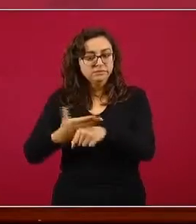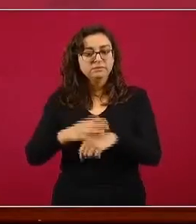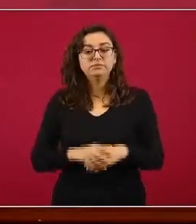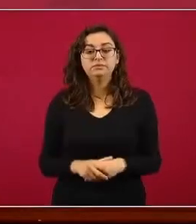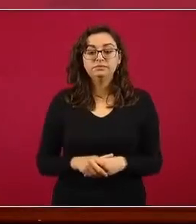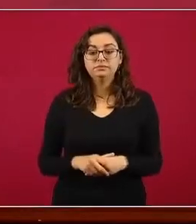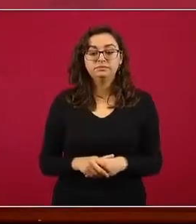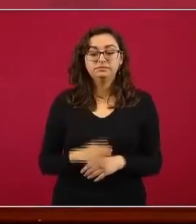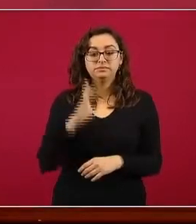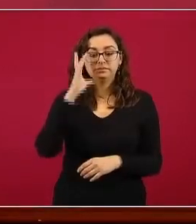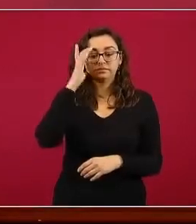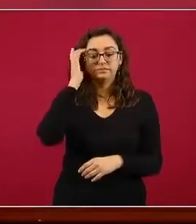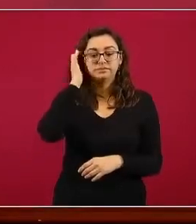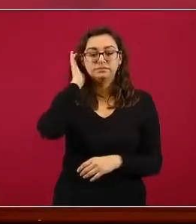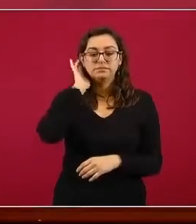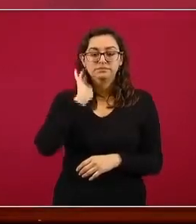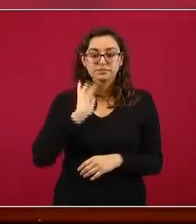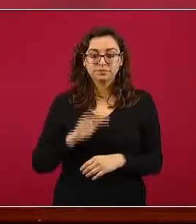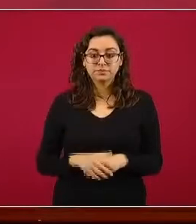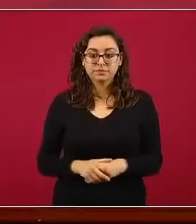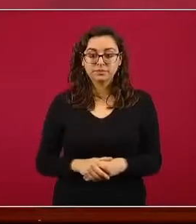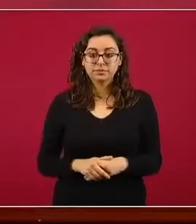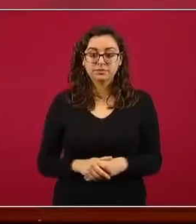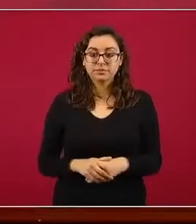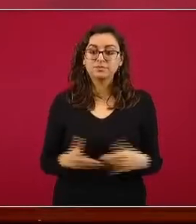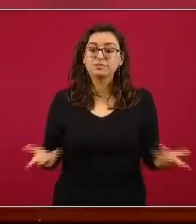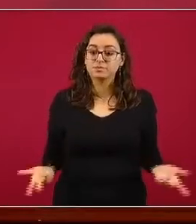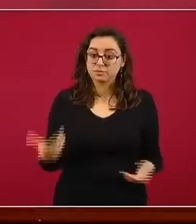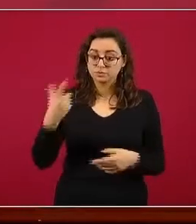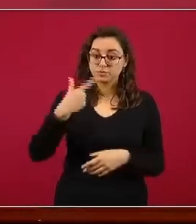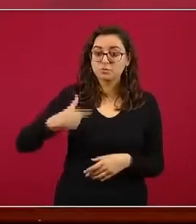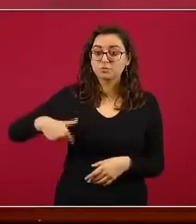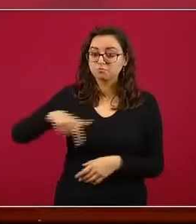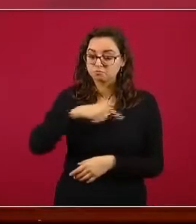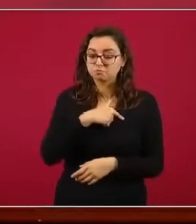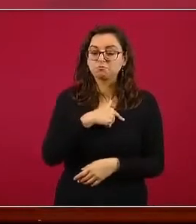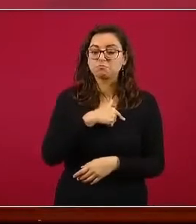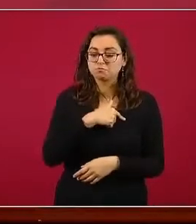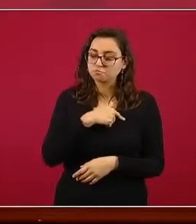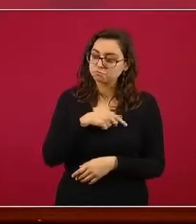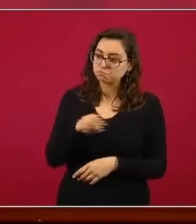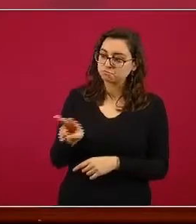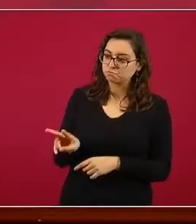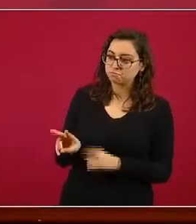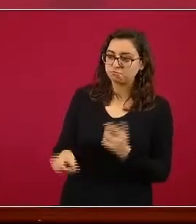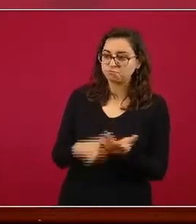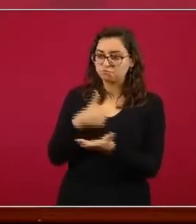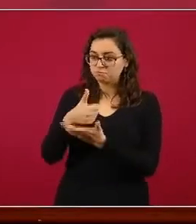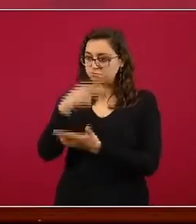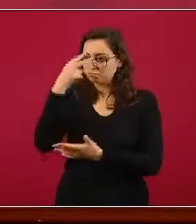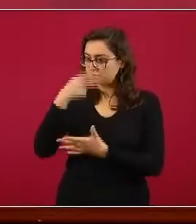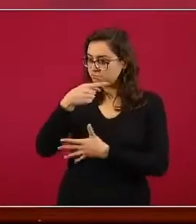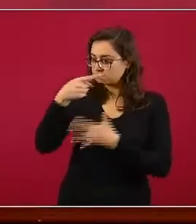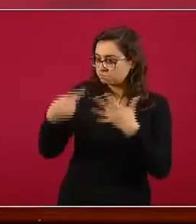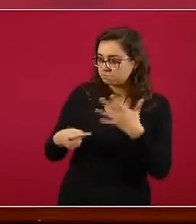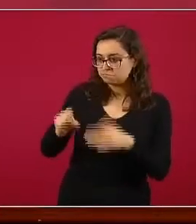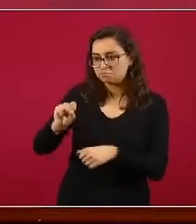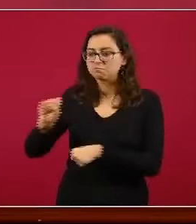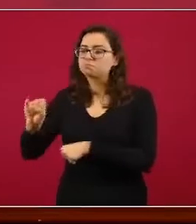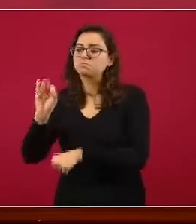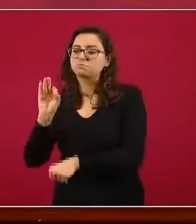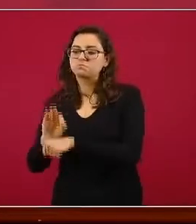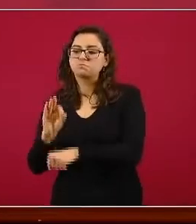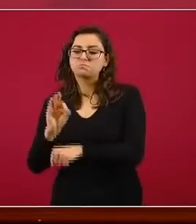En esta ocasión hicimos un pronunciamiento de respaldo a las disposiciones de la jefa de gobierno de la Ciudad de México, igual que lo hemos